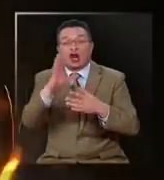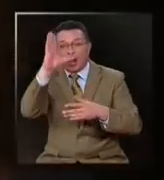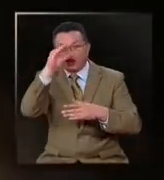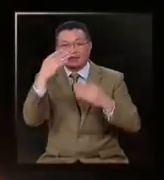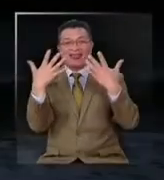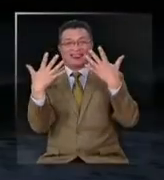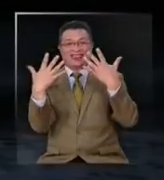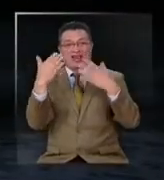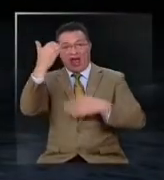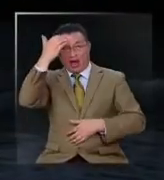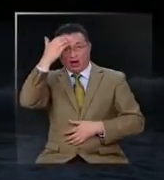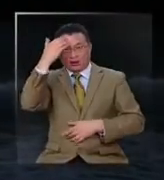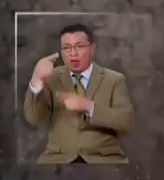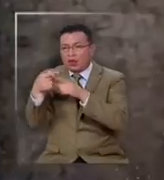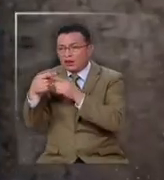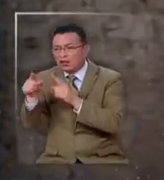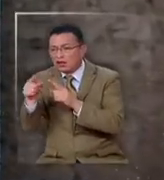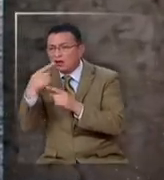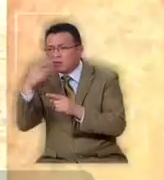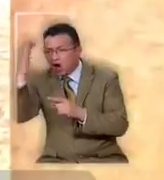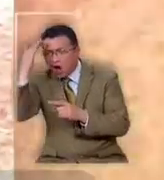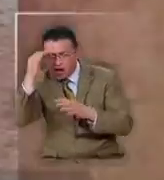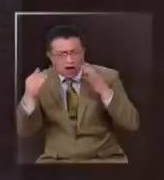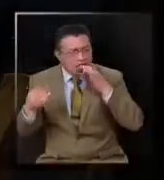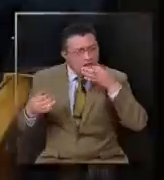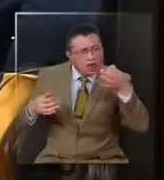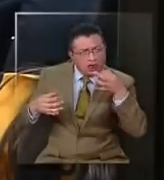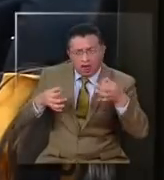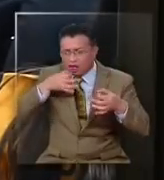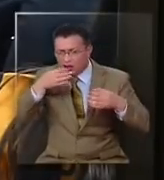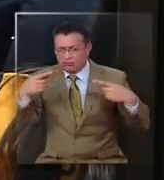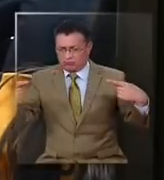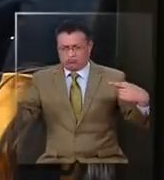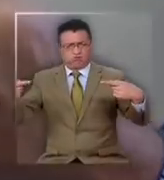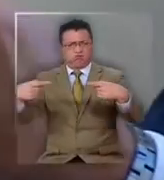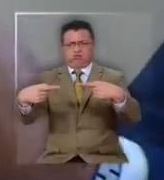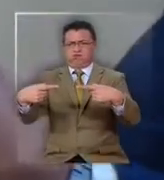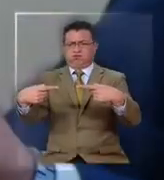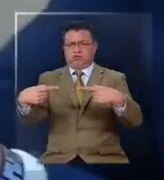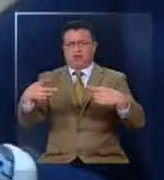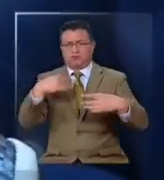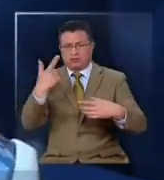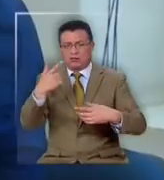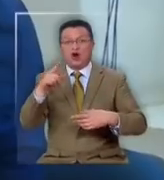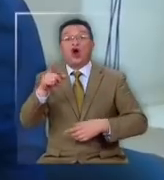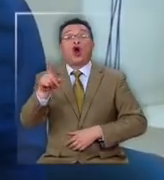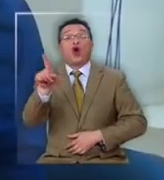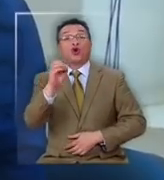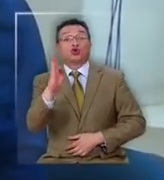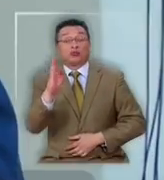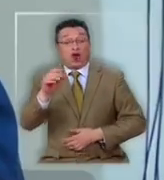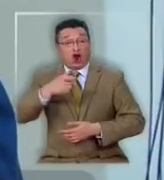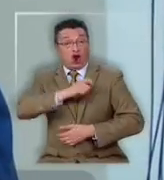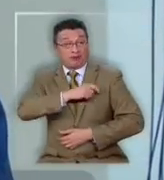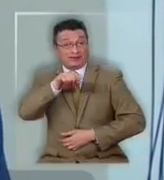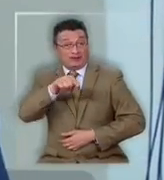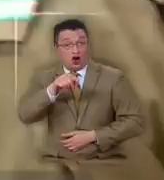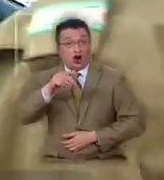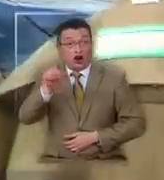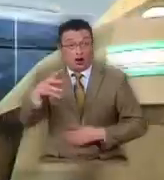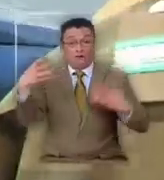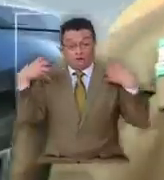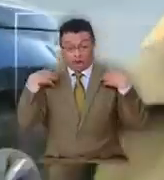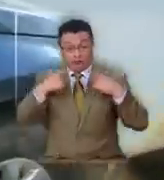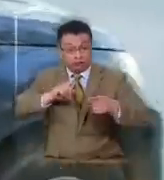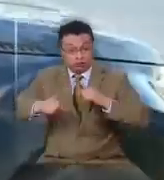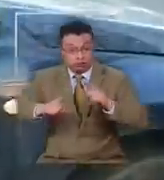agosto, distintas versiones que en la cuarta jornada de juicio fueron desmentidas por el subcomisario Alarcón, quien estuvo a